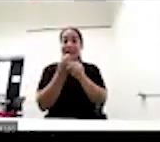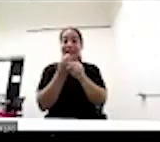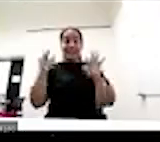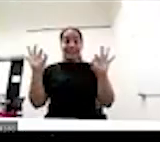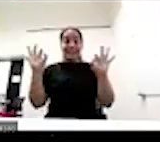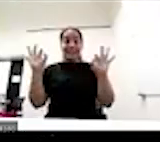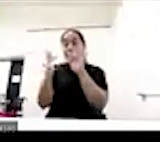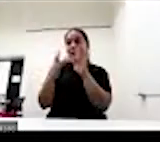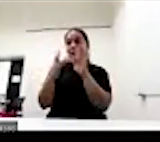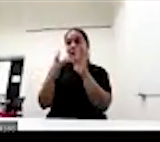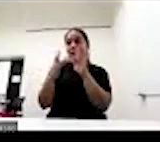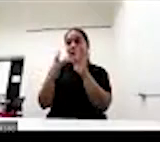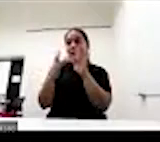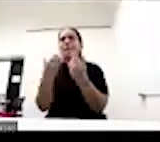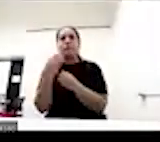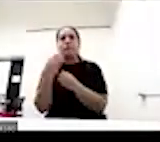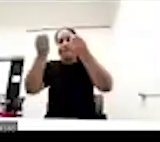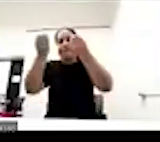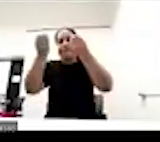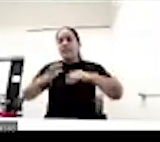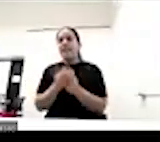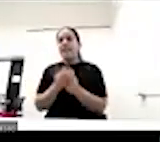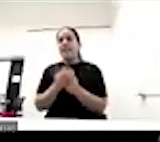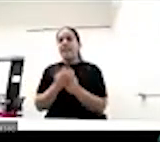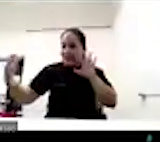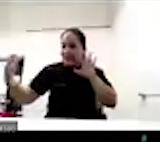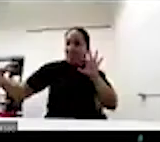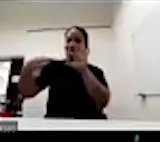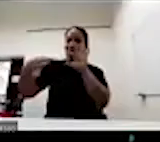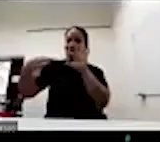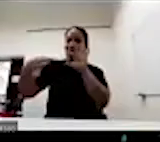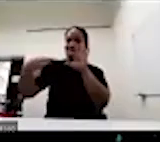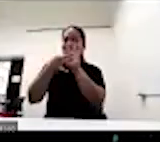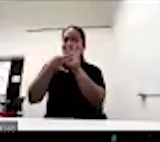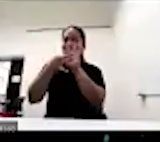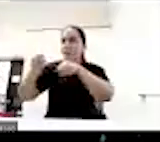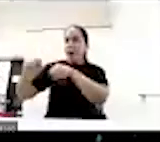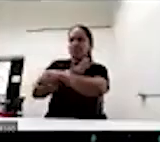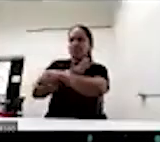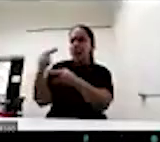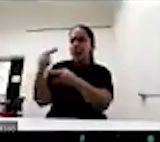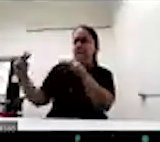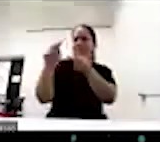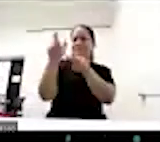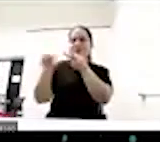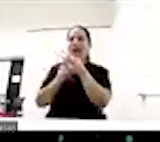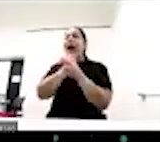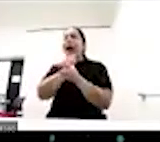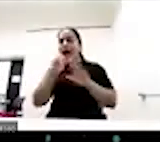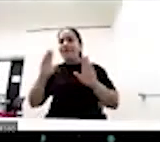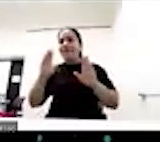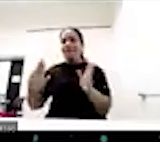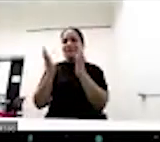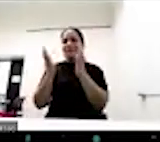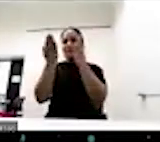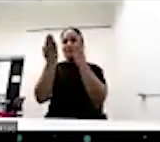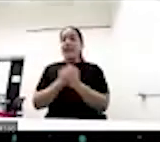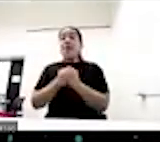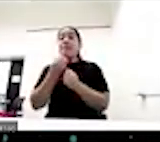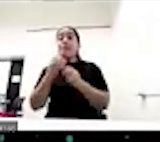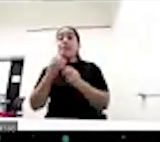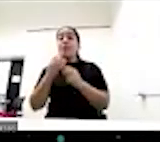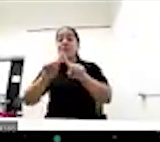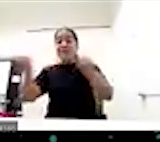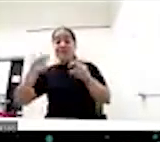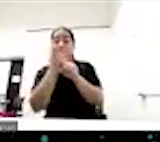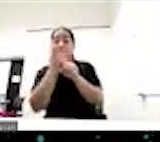de sentido. Necesita de la activación de la mirada externa. El arte se diferencia del panfleto porque se atreve